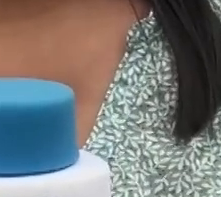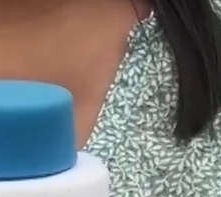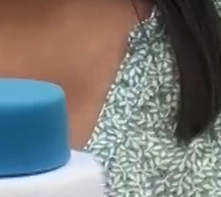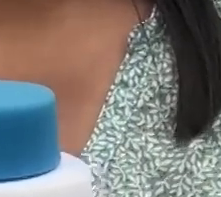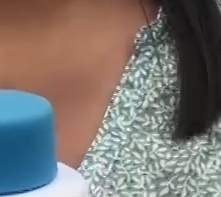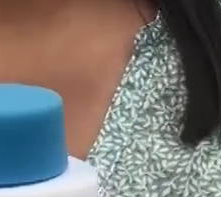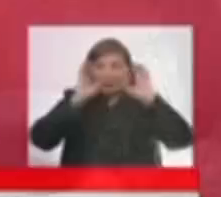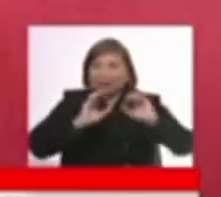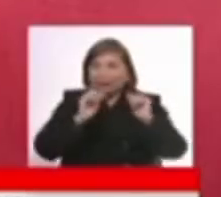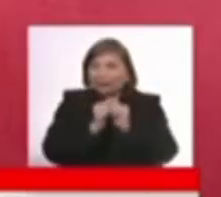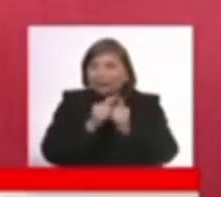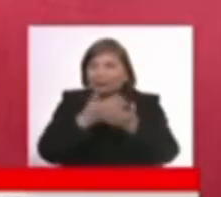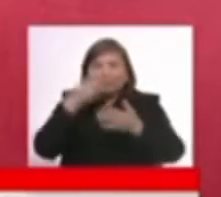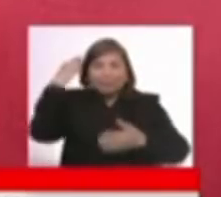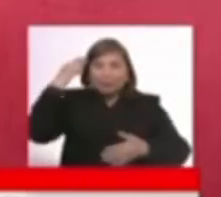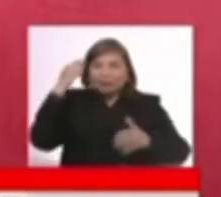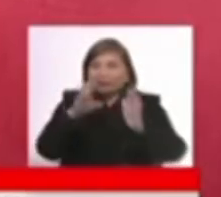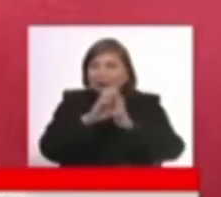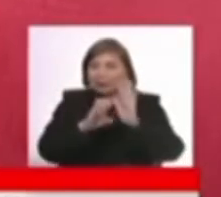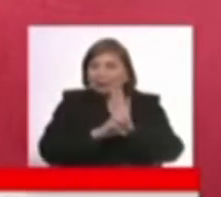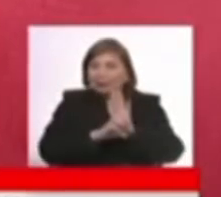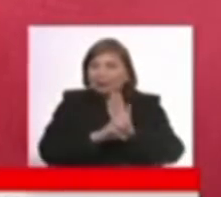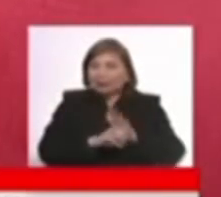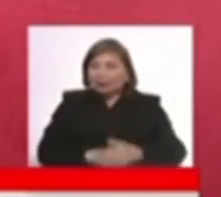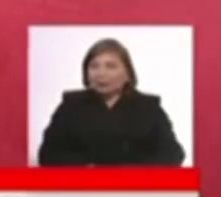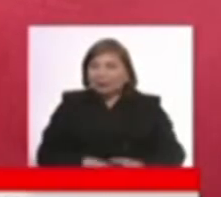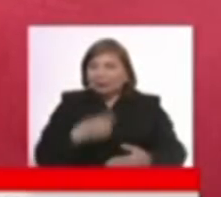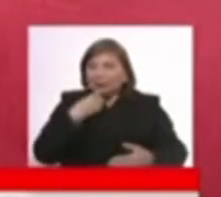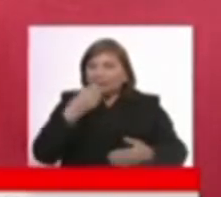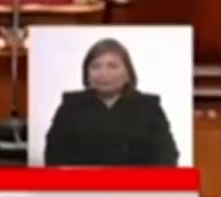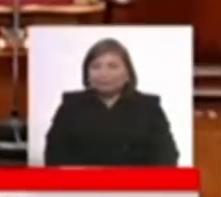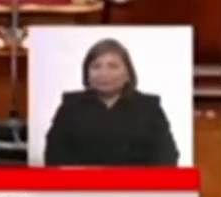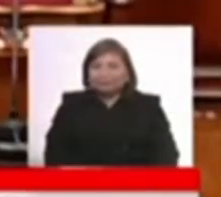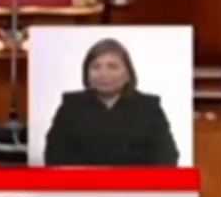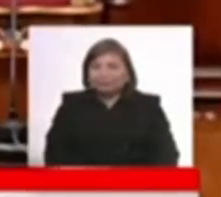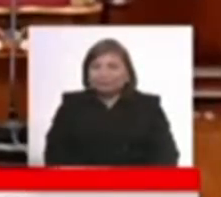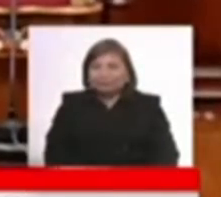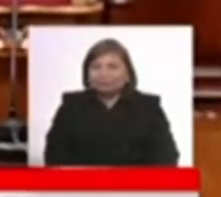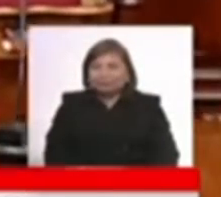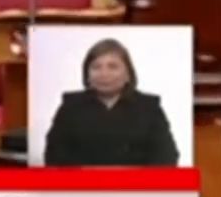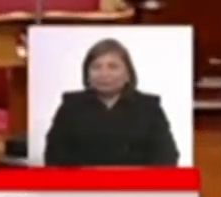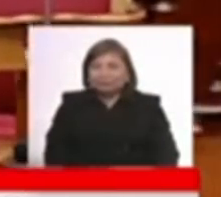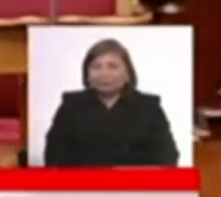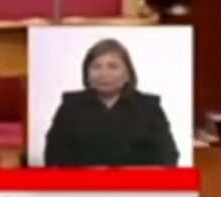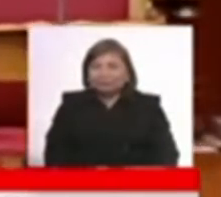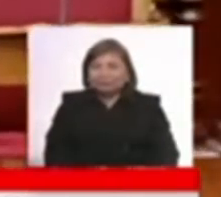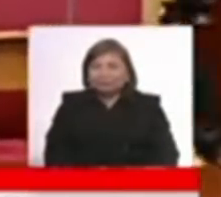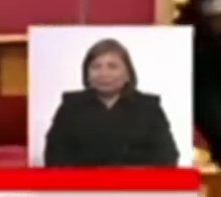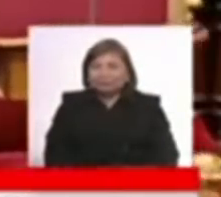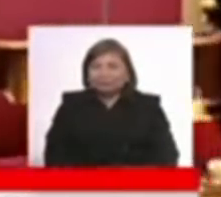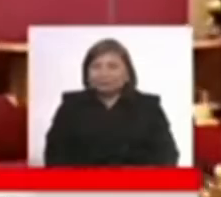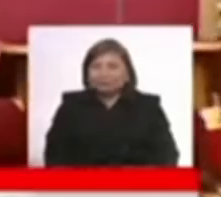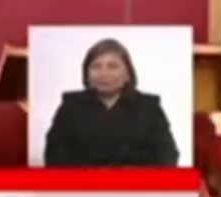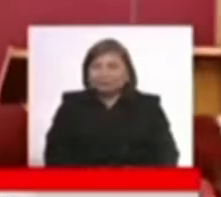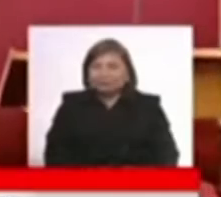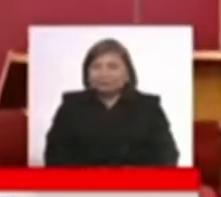si este se comprueba, él podría enfrentar de 10 a 20 años de prisión. Pedro Castillo pasó la noche en la sede de la Dirección